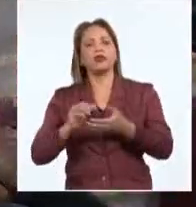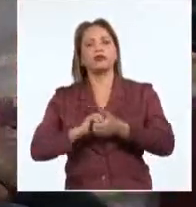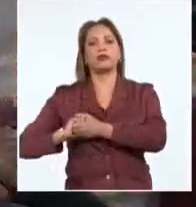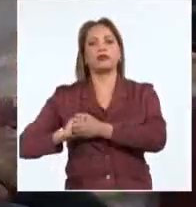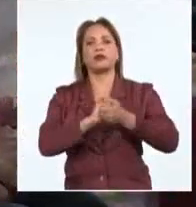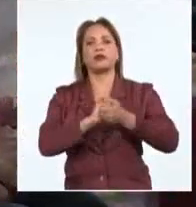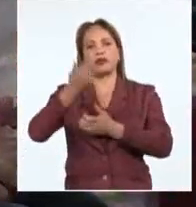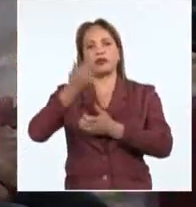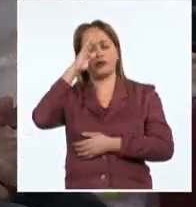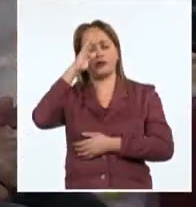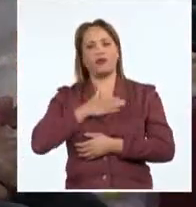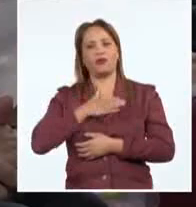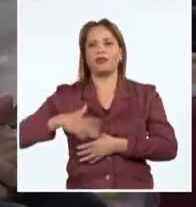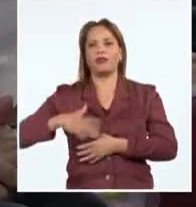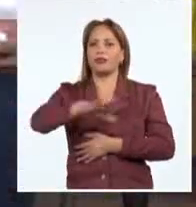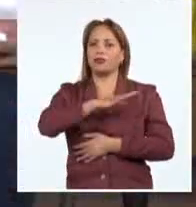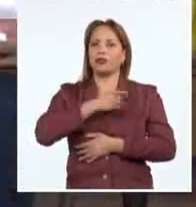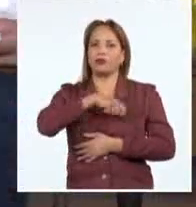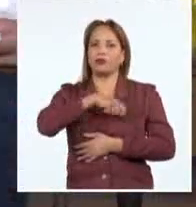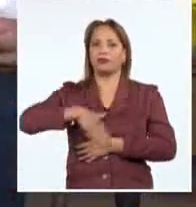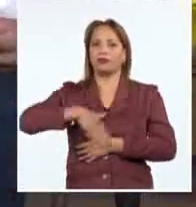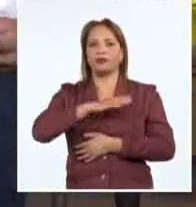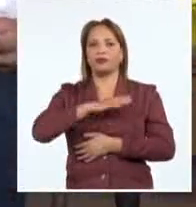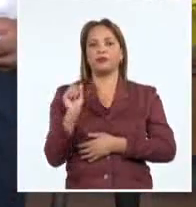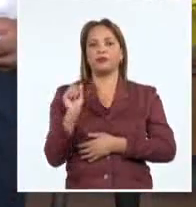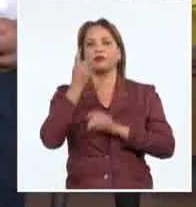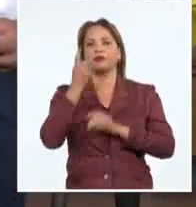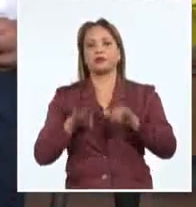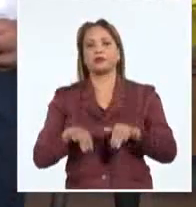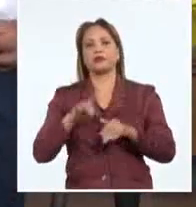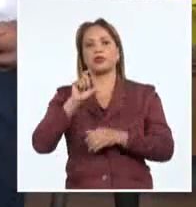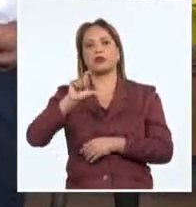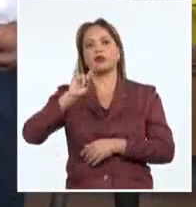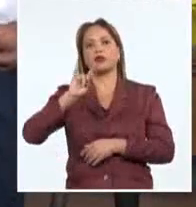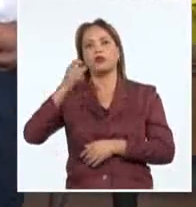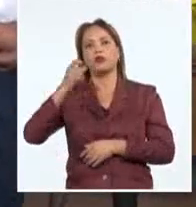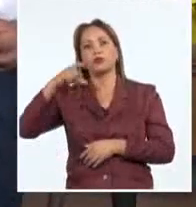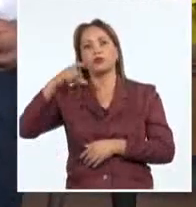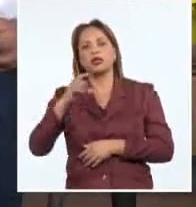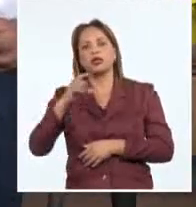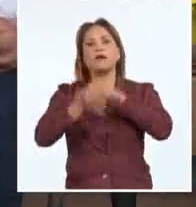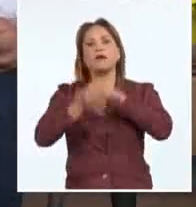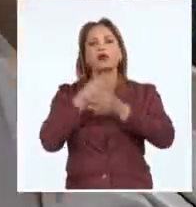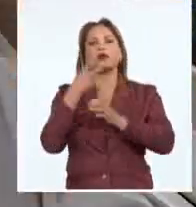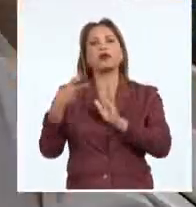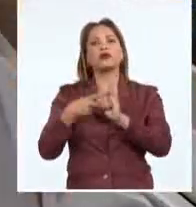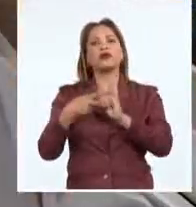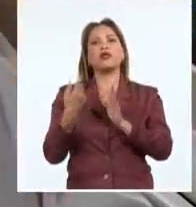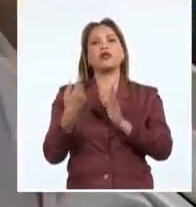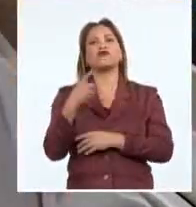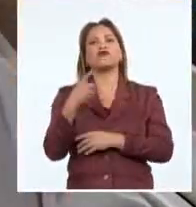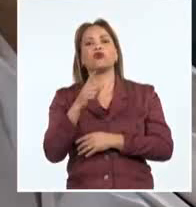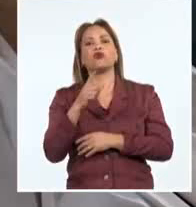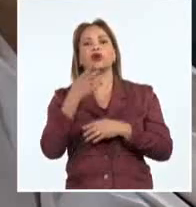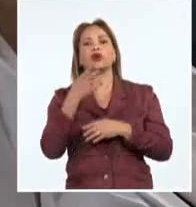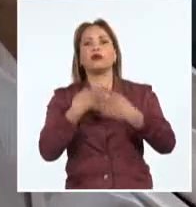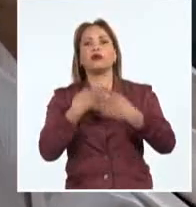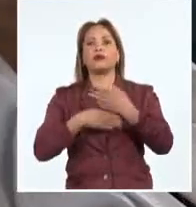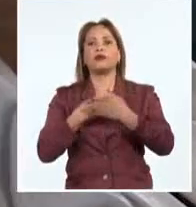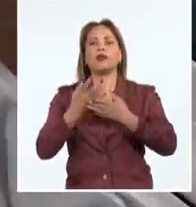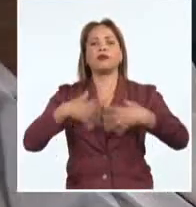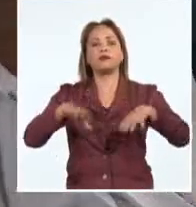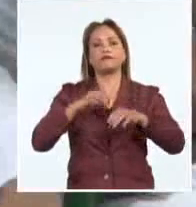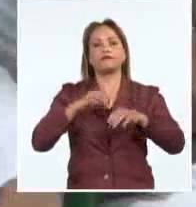de la mayor de las Antillas. La primera secretaria de la UJC acotó que Siria no solo enfrenta los embates de este fenómeno